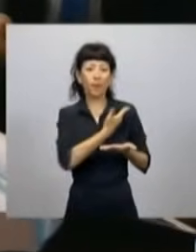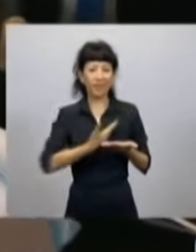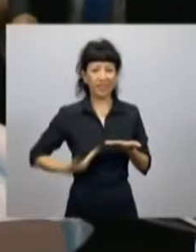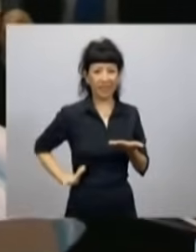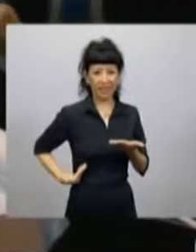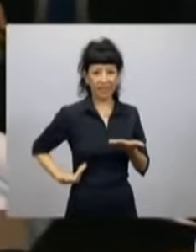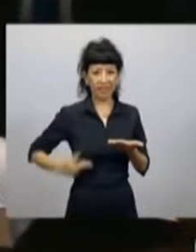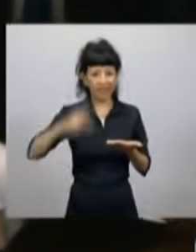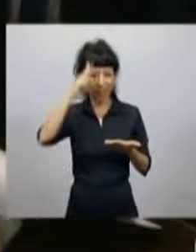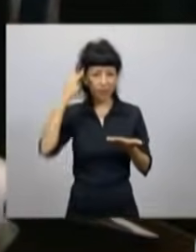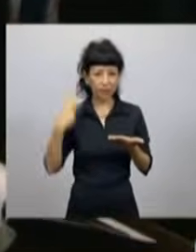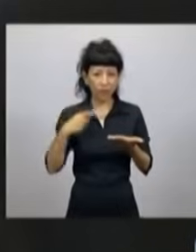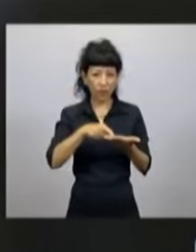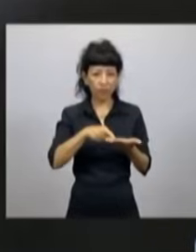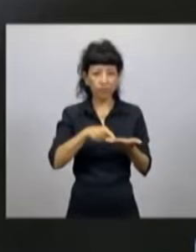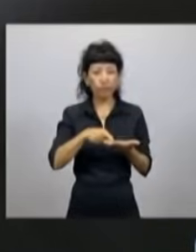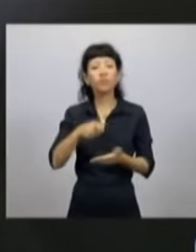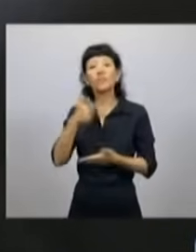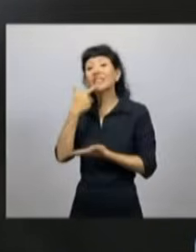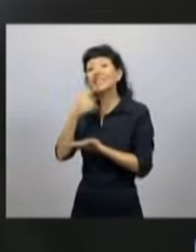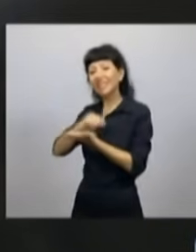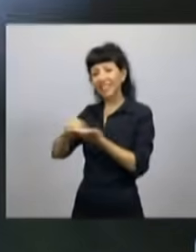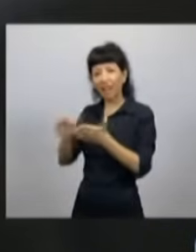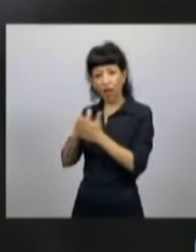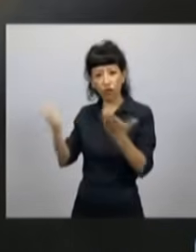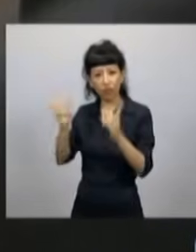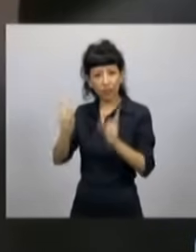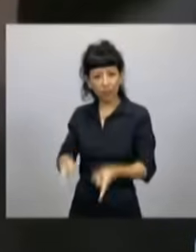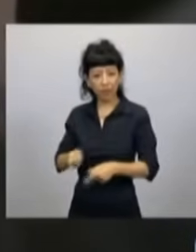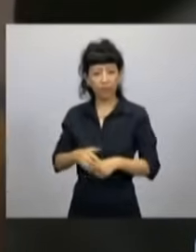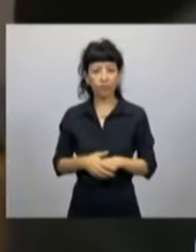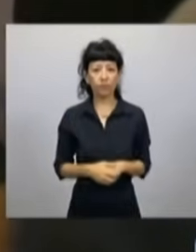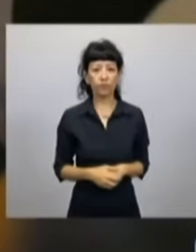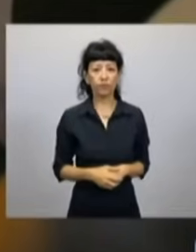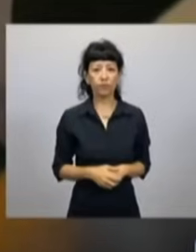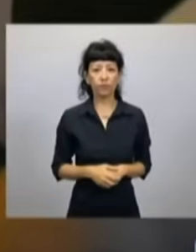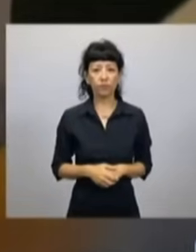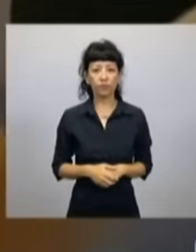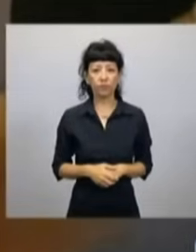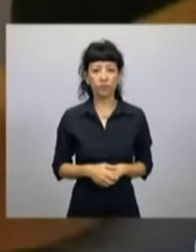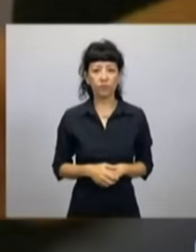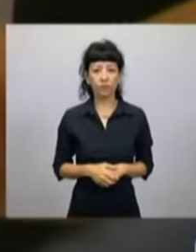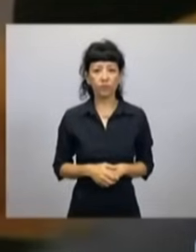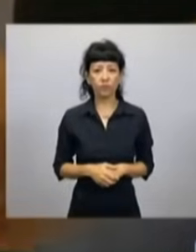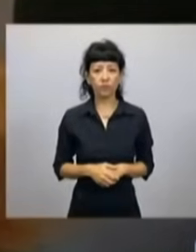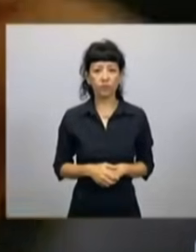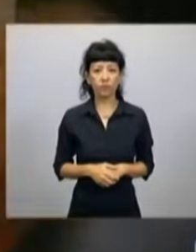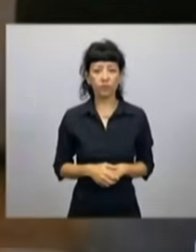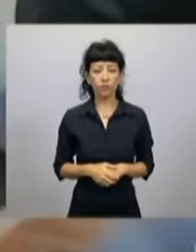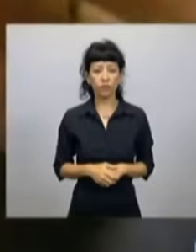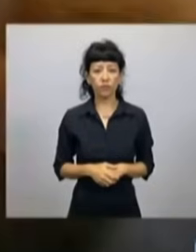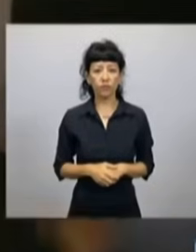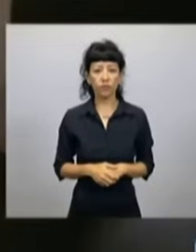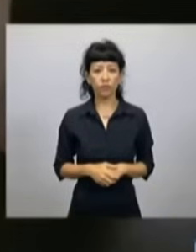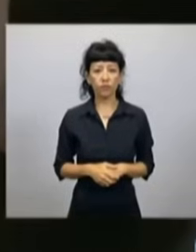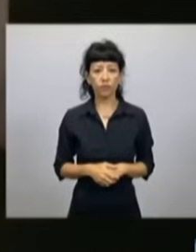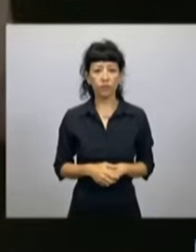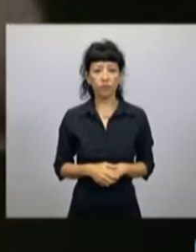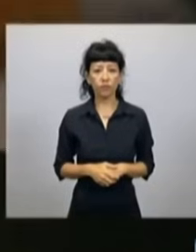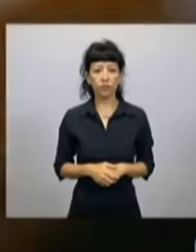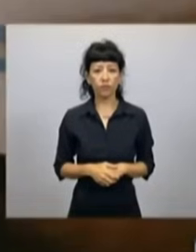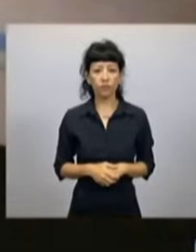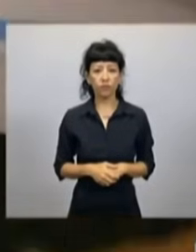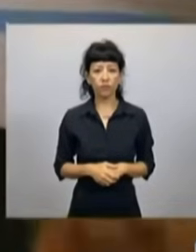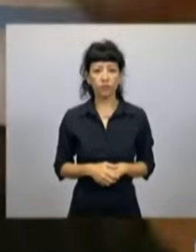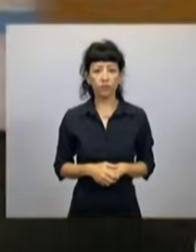prioridad. No sé si usted prevé que va a tener alguna complicación o no para Chile, la posibilidad o no de tener voces conjuntas en